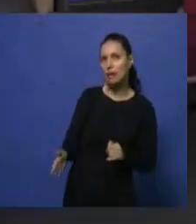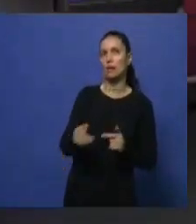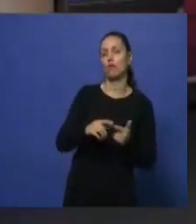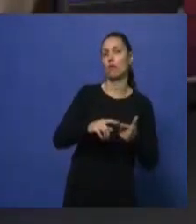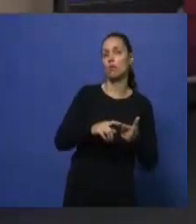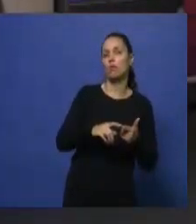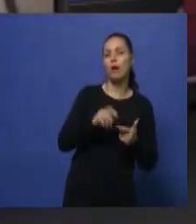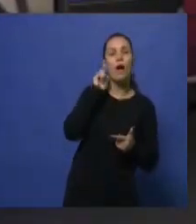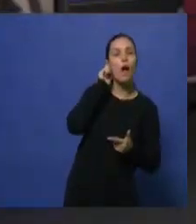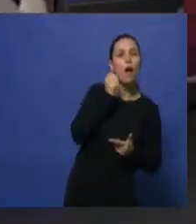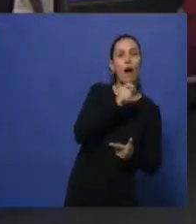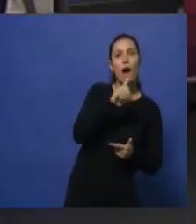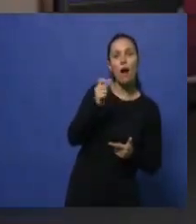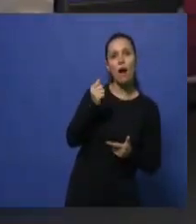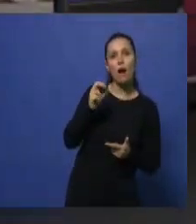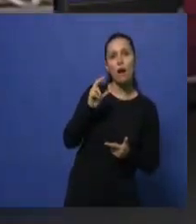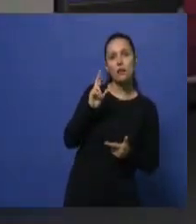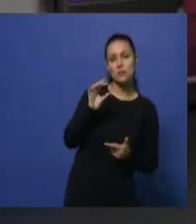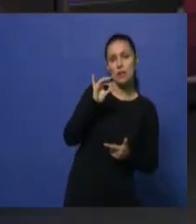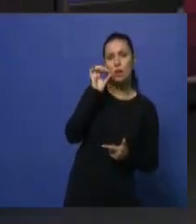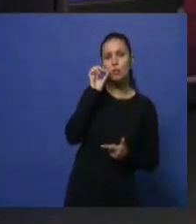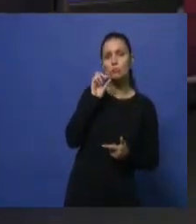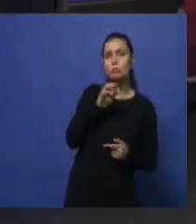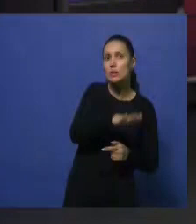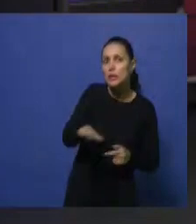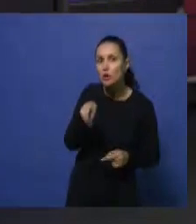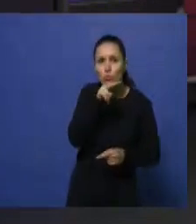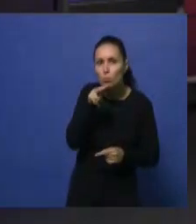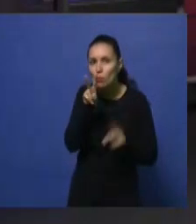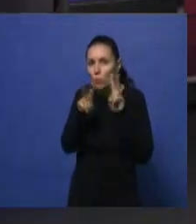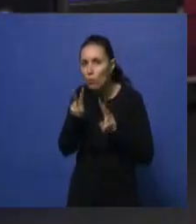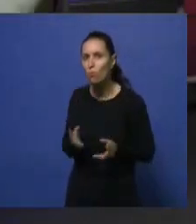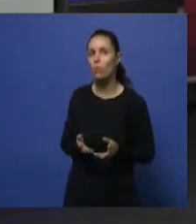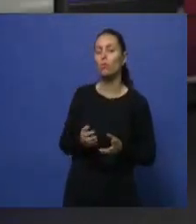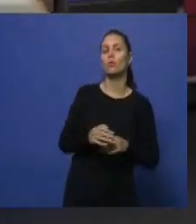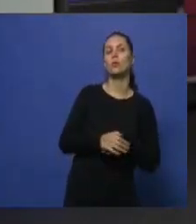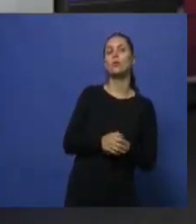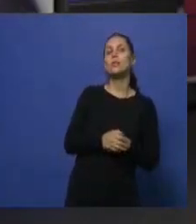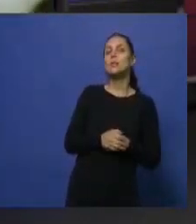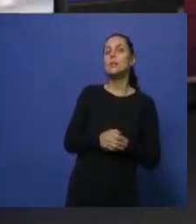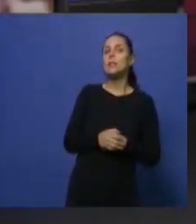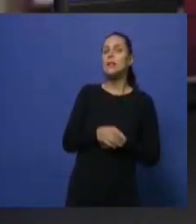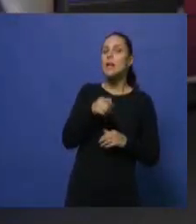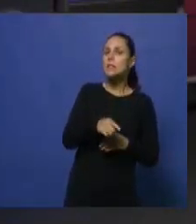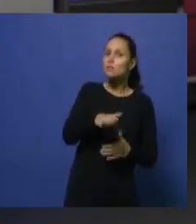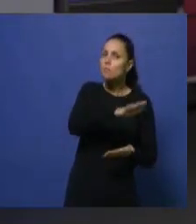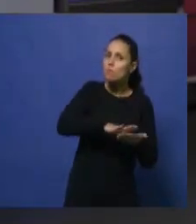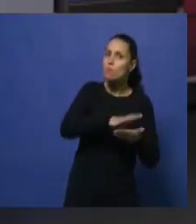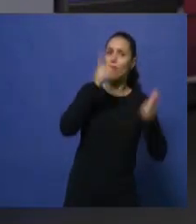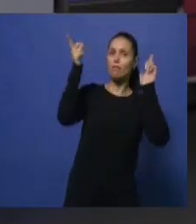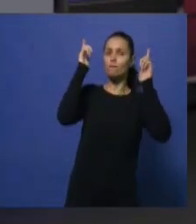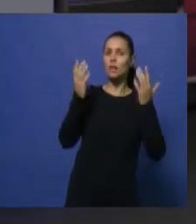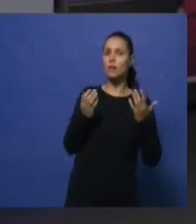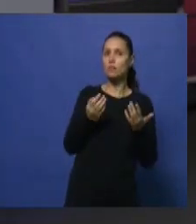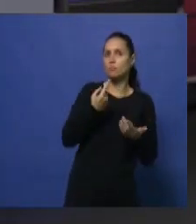propio gallardo salía a ver si su hijo estaba bien los jugadores mirándola la platea para buscar su familia digo ha sido un momento que debía ser una fiesta y es ese